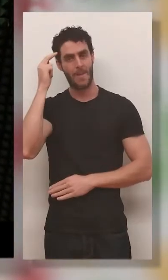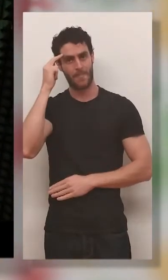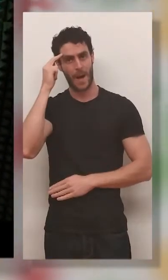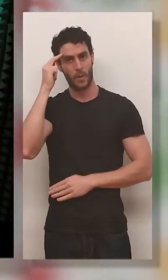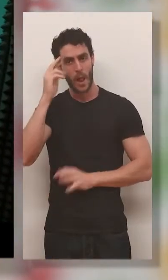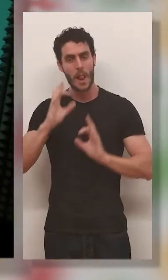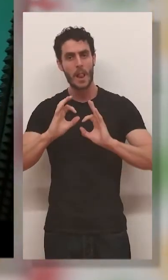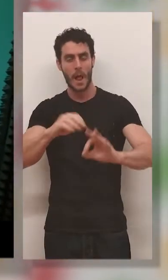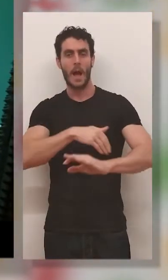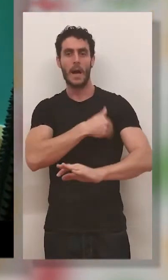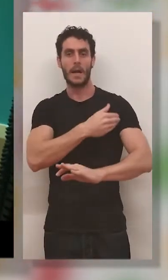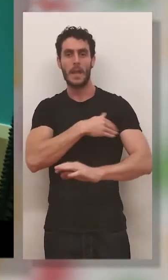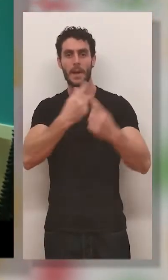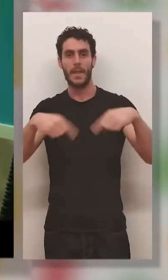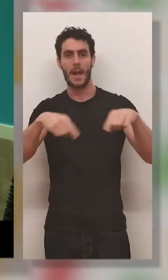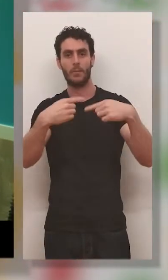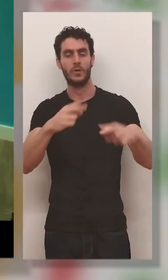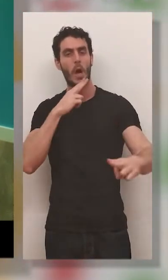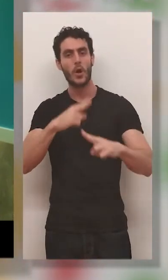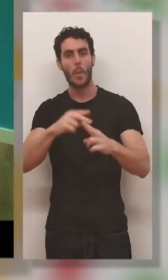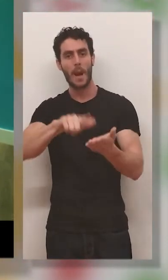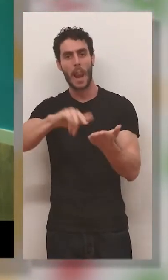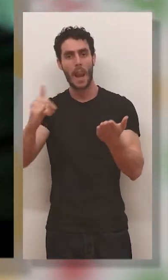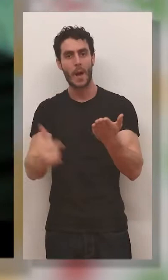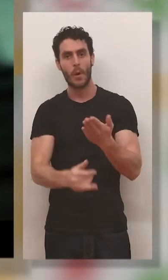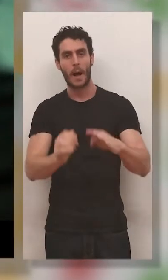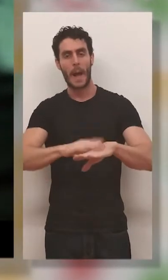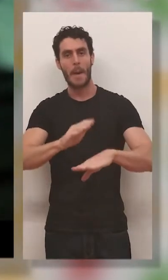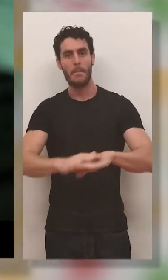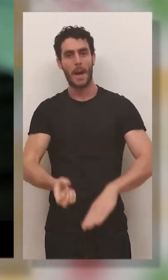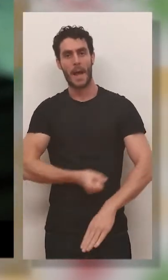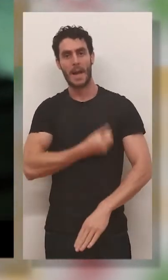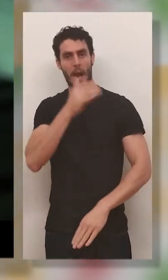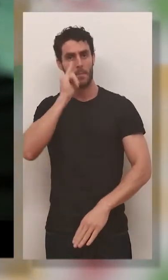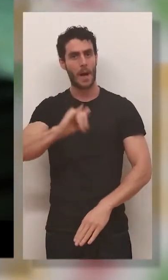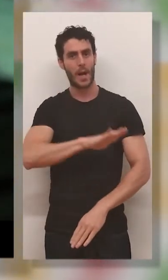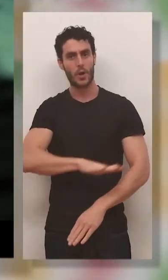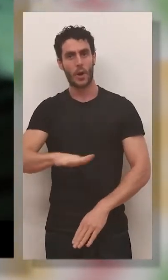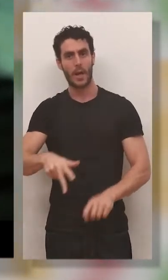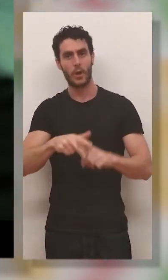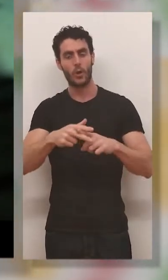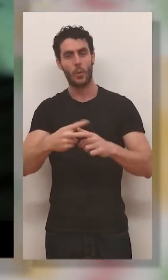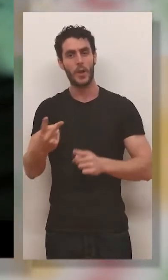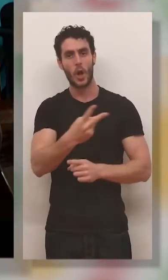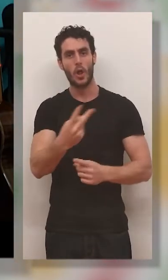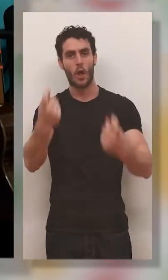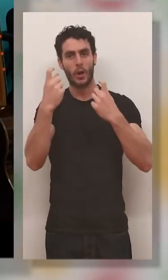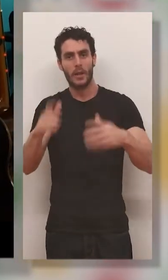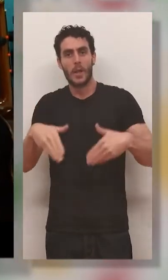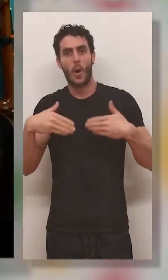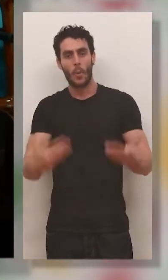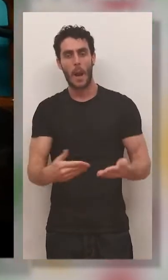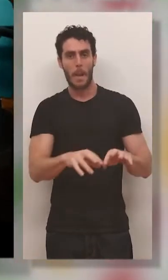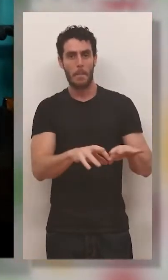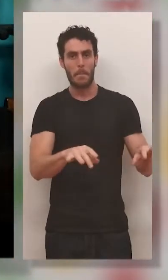Academia de Música Lenguaje para el Alma, donde nuestros riojanitos nos enseñan dos instrumentos muy importantes, el piano y la